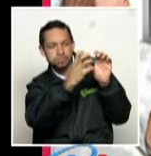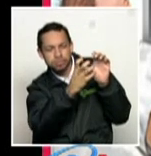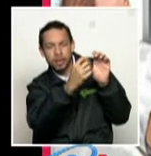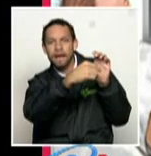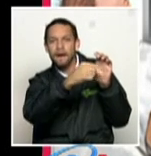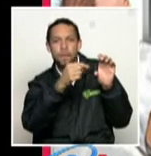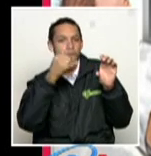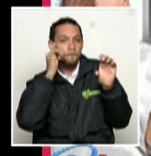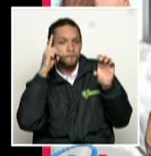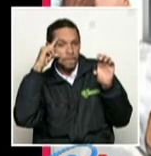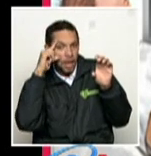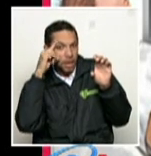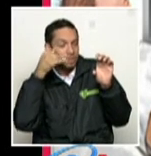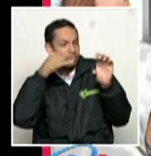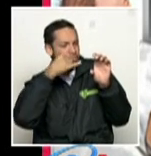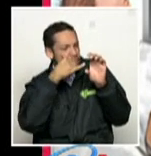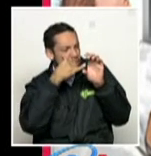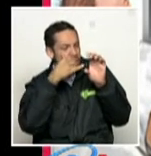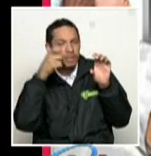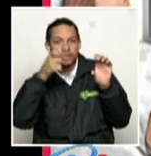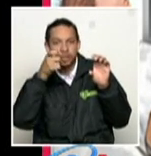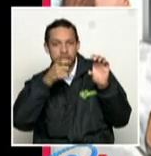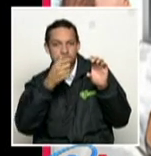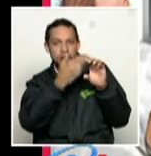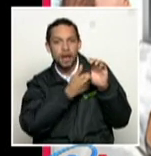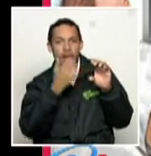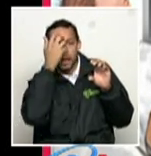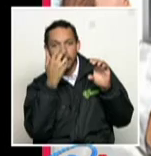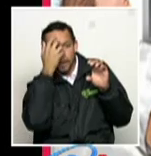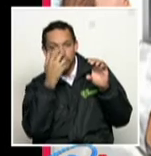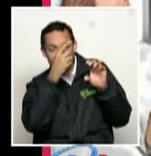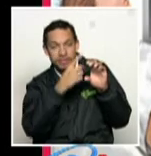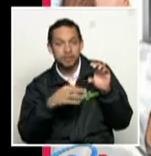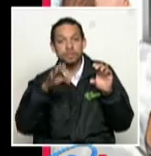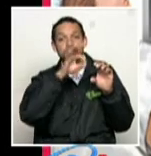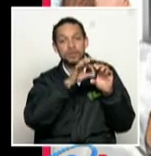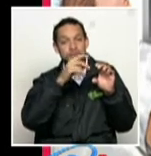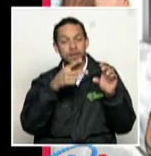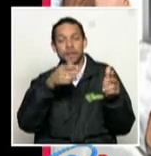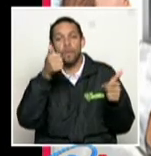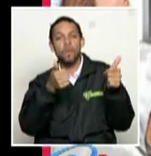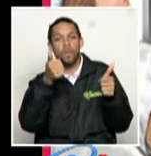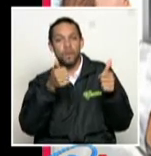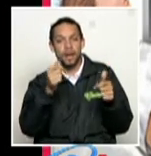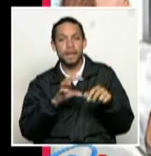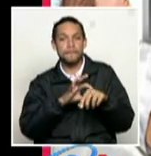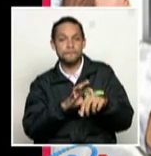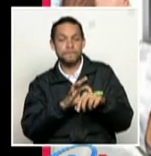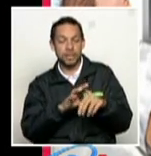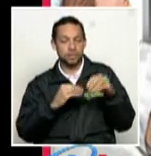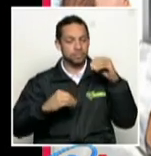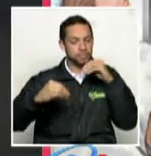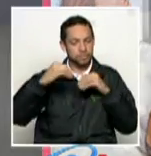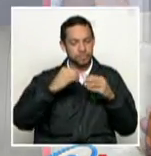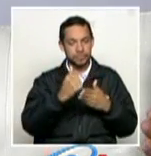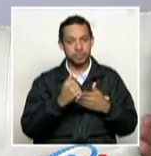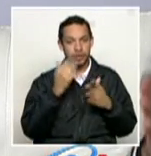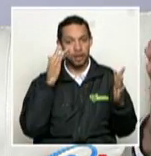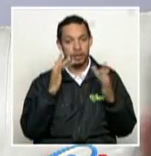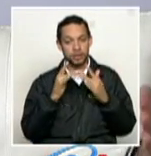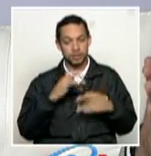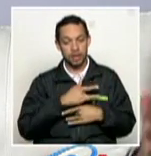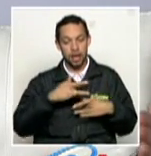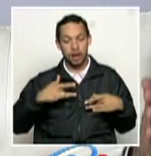tipo de lesión, si es del caso hacer una biopsia, que al parecer no se la hicieron para definir el tratamiento. Pero con esto quiero